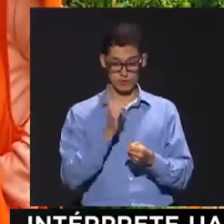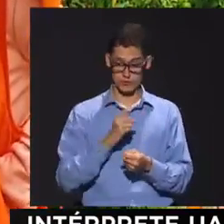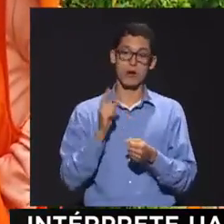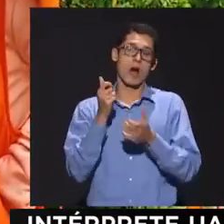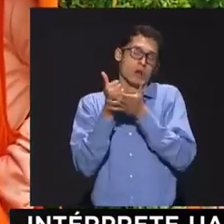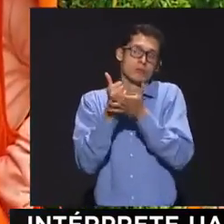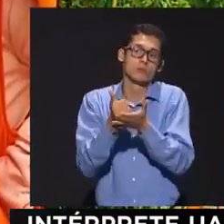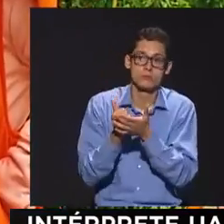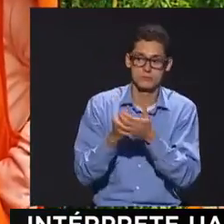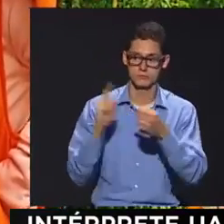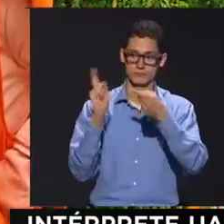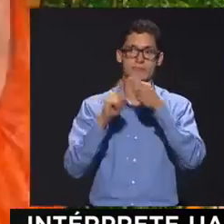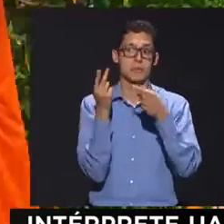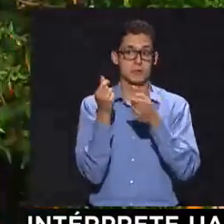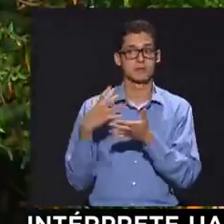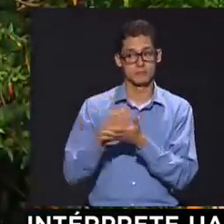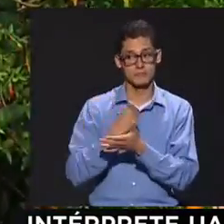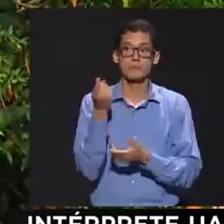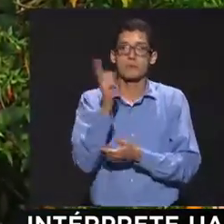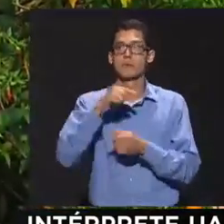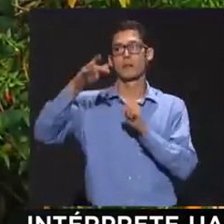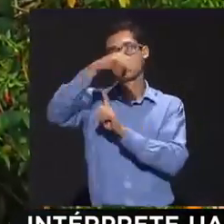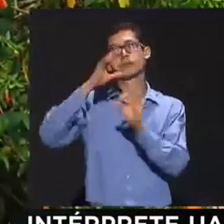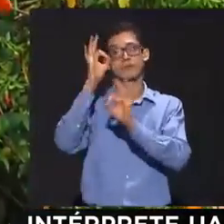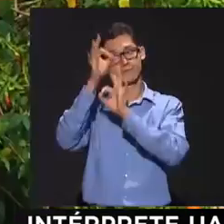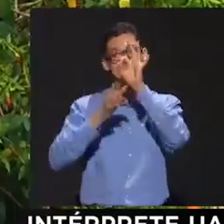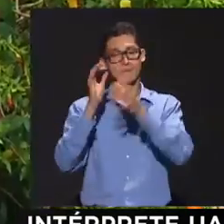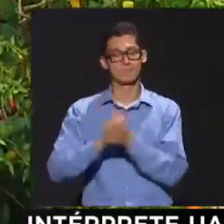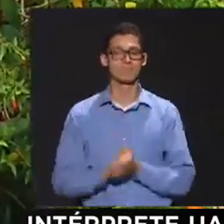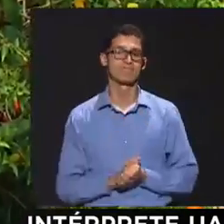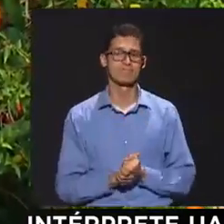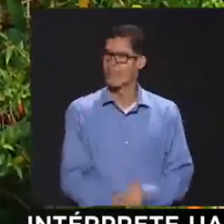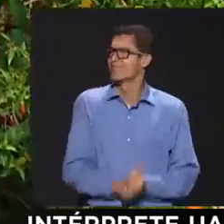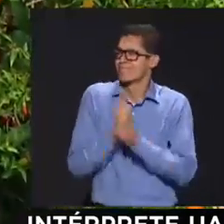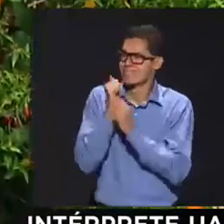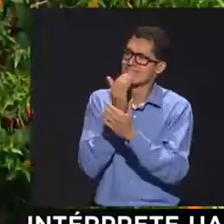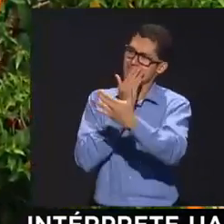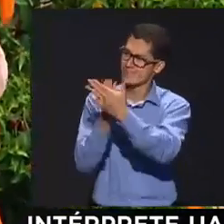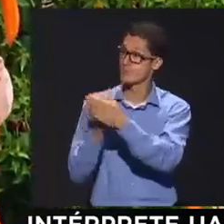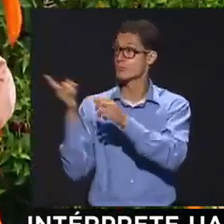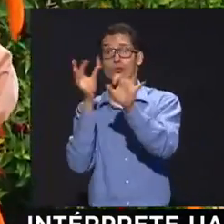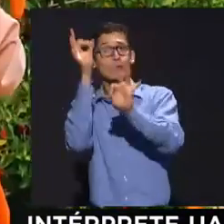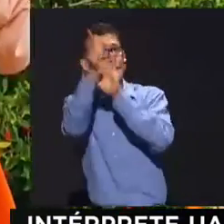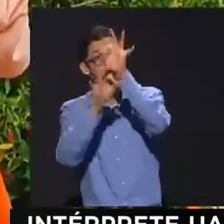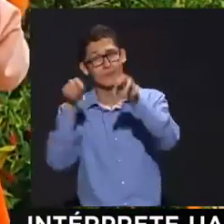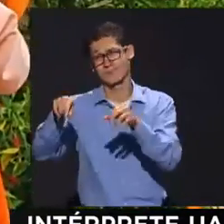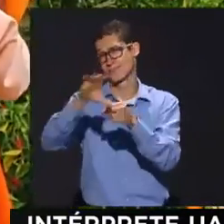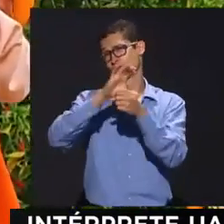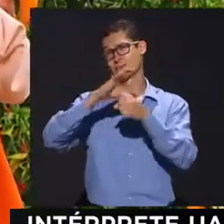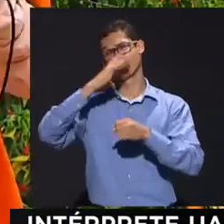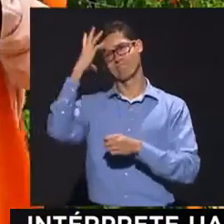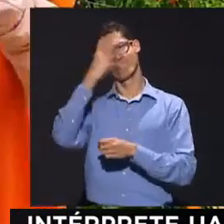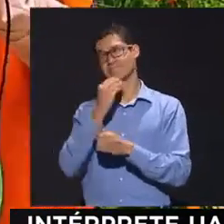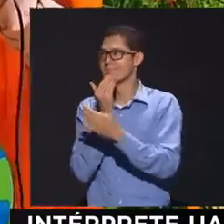para ayuda al medio ambiente en esta ciudad ahora